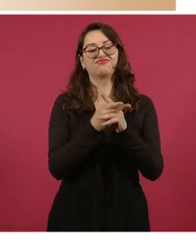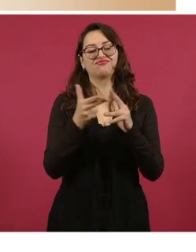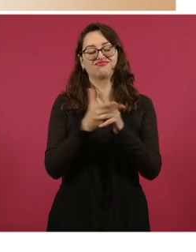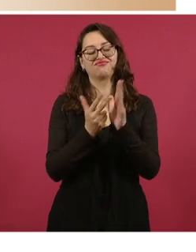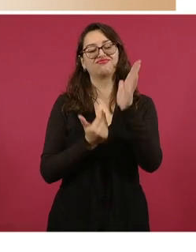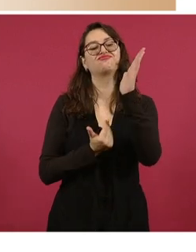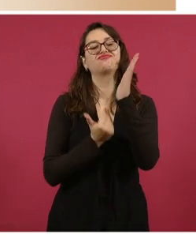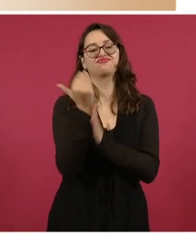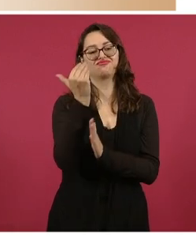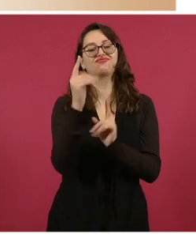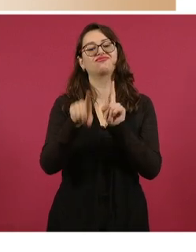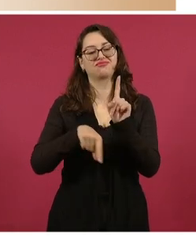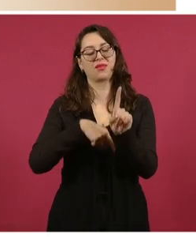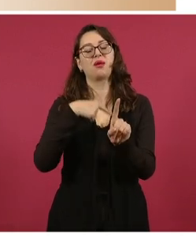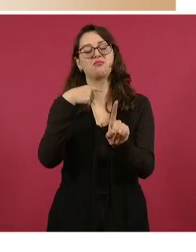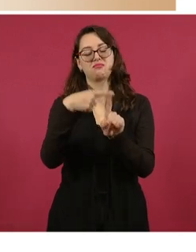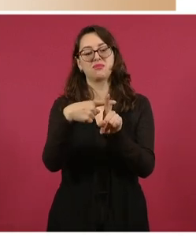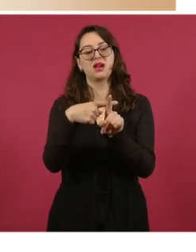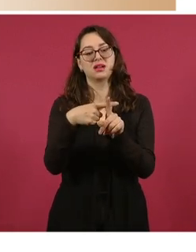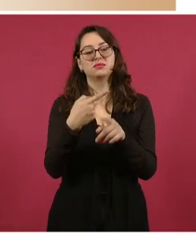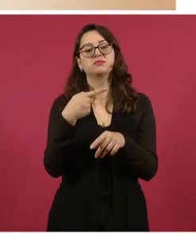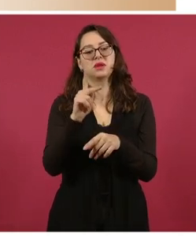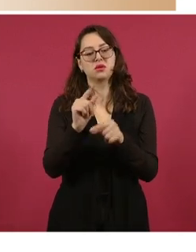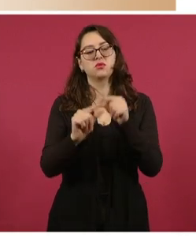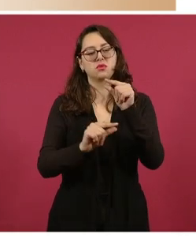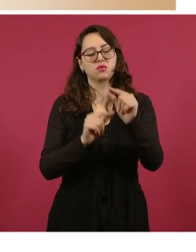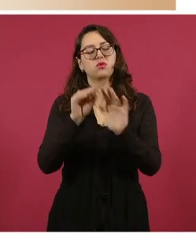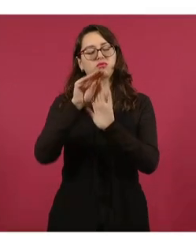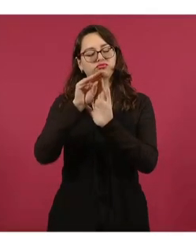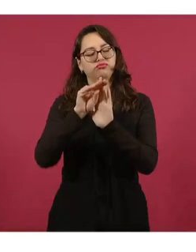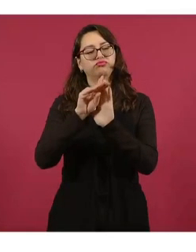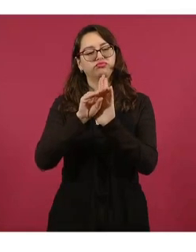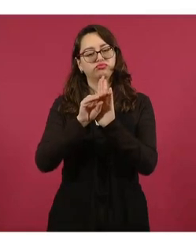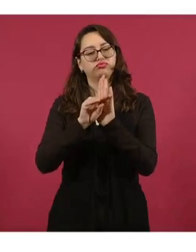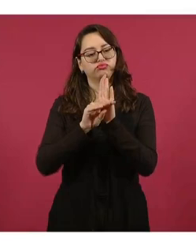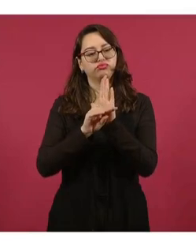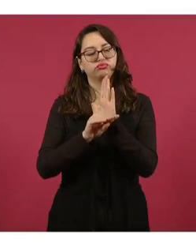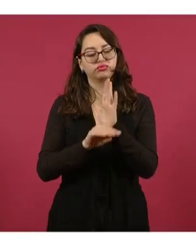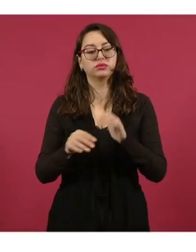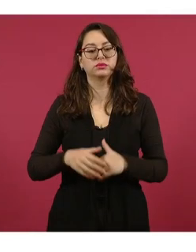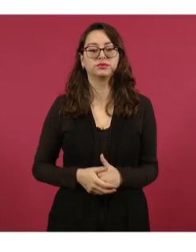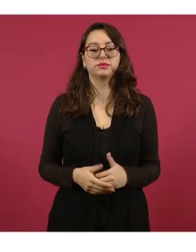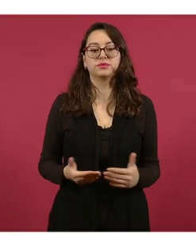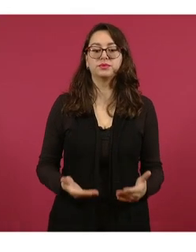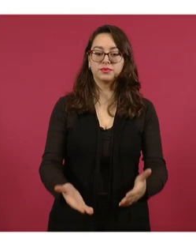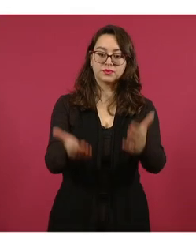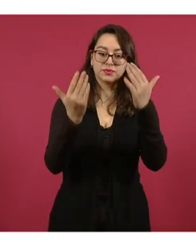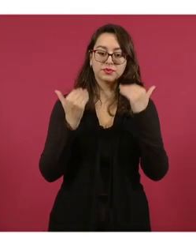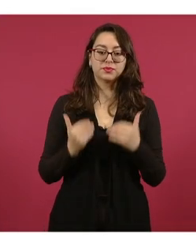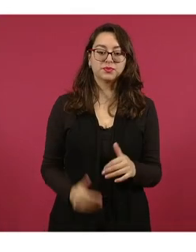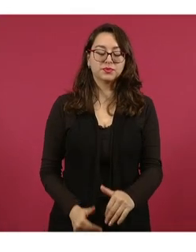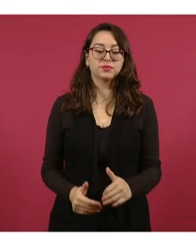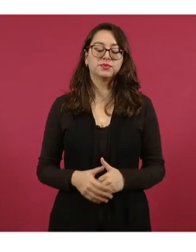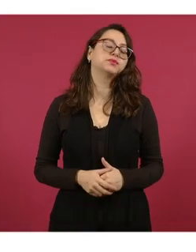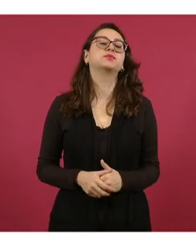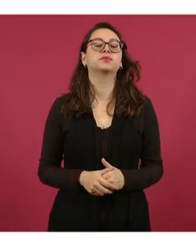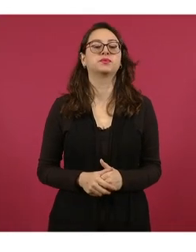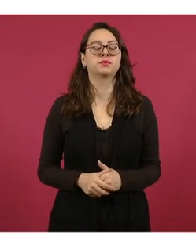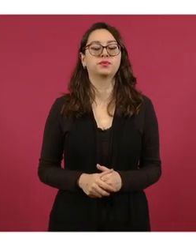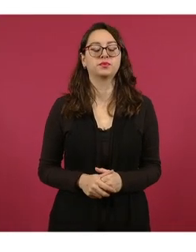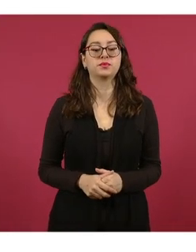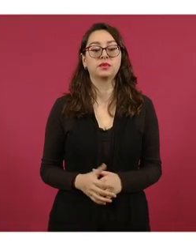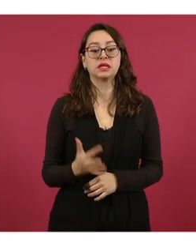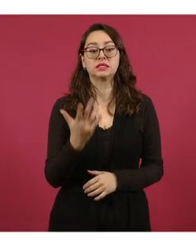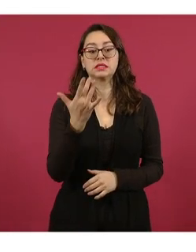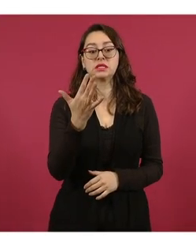donde tiene una clara tendencia a la baja. Adelante. En el caso de los cincuenta municipios